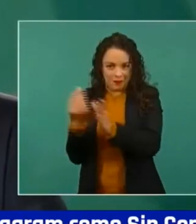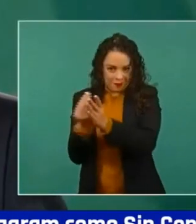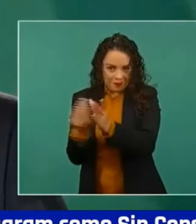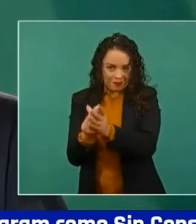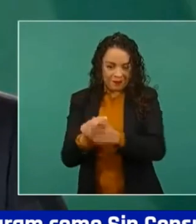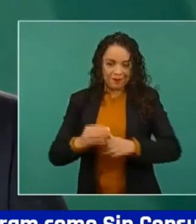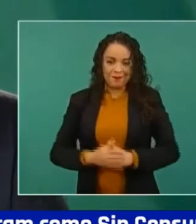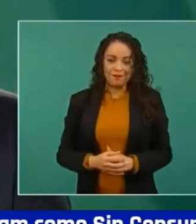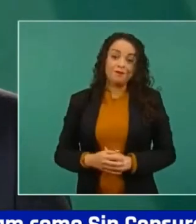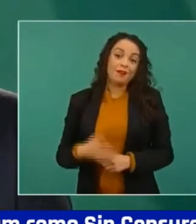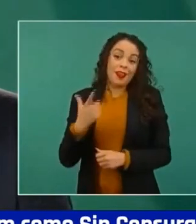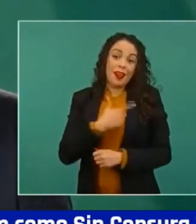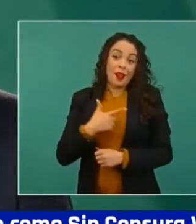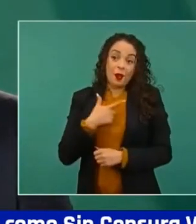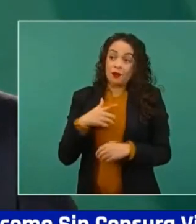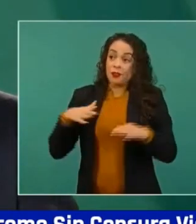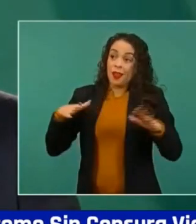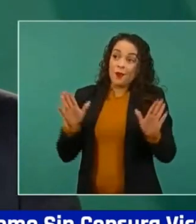Le gusta volar.